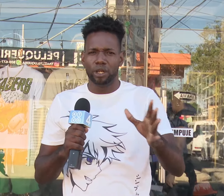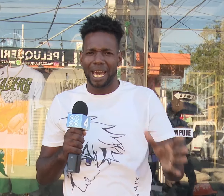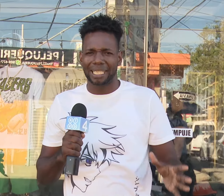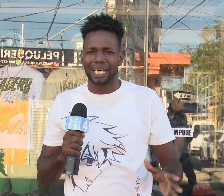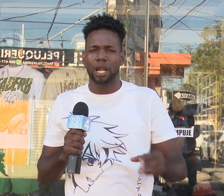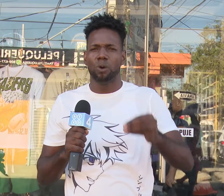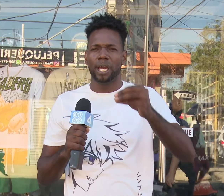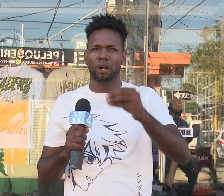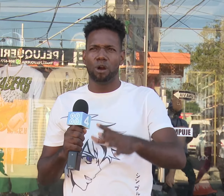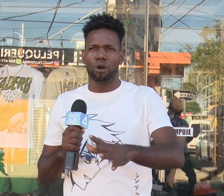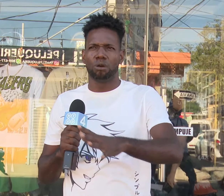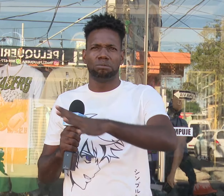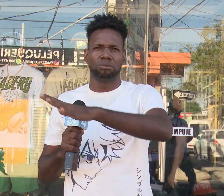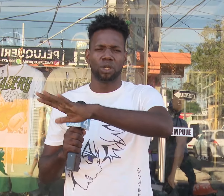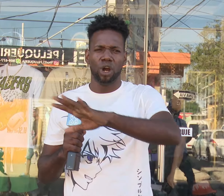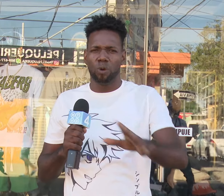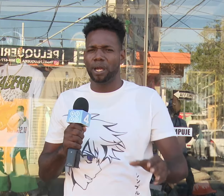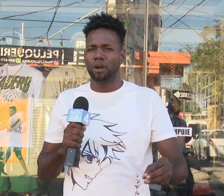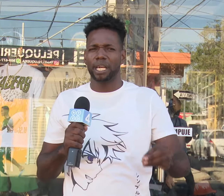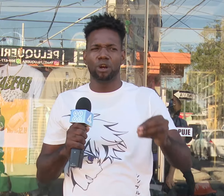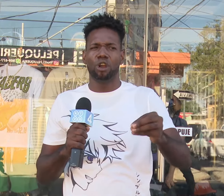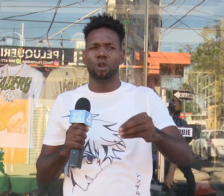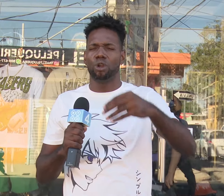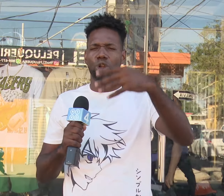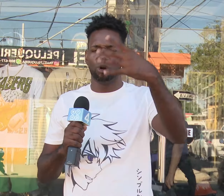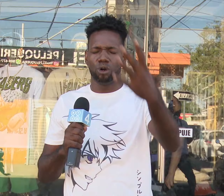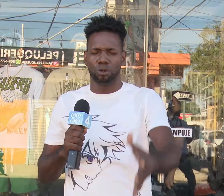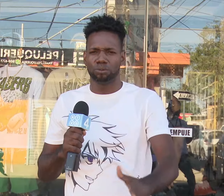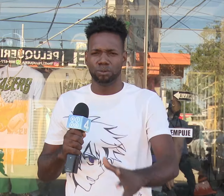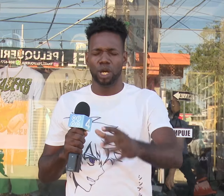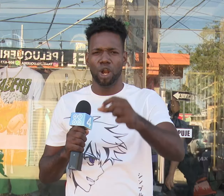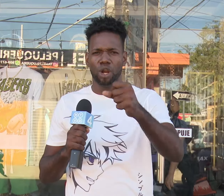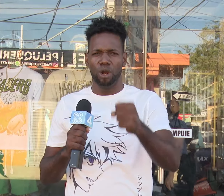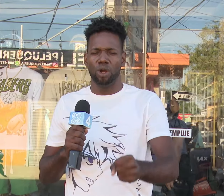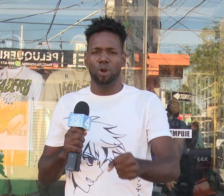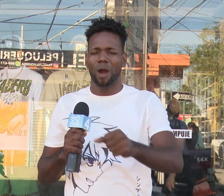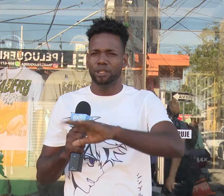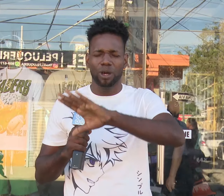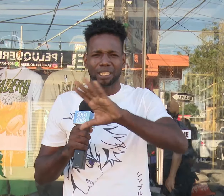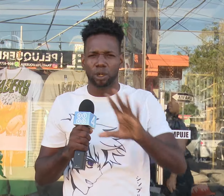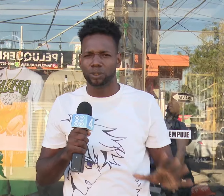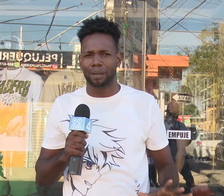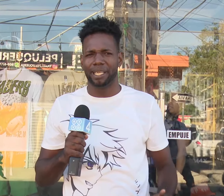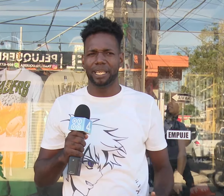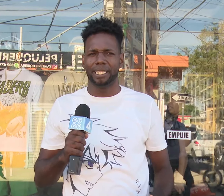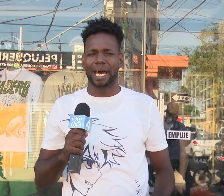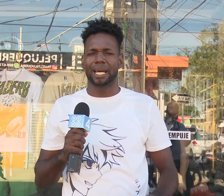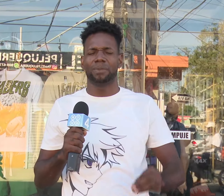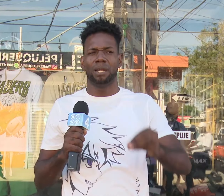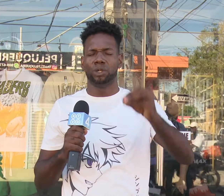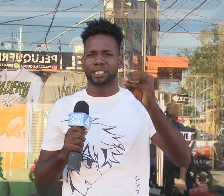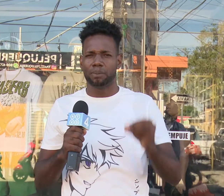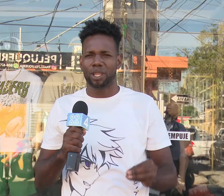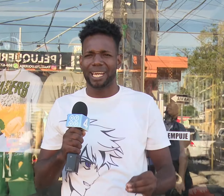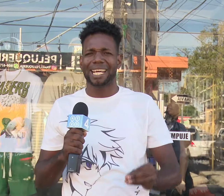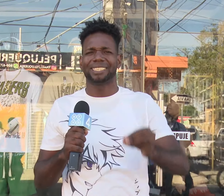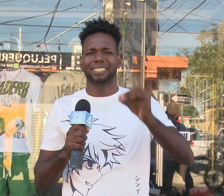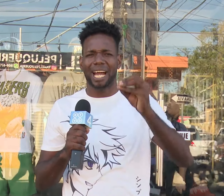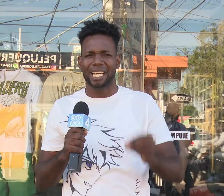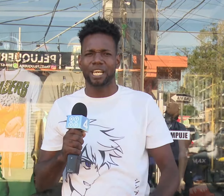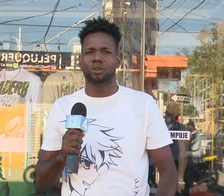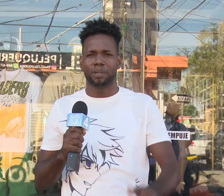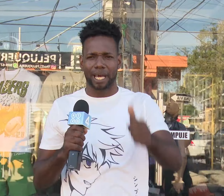cuestiones al azar, juegos que no lo ayuda absolutamente en nada. El municipio de